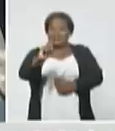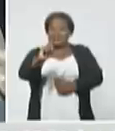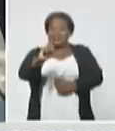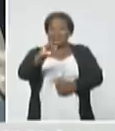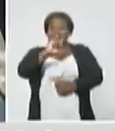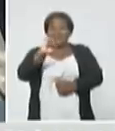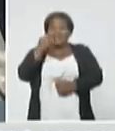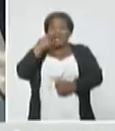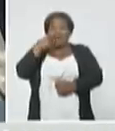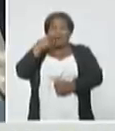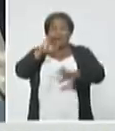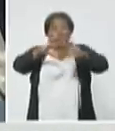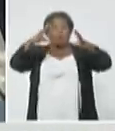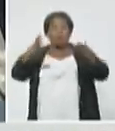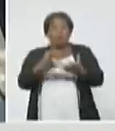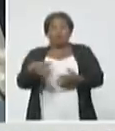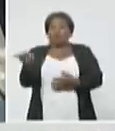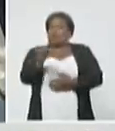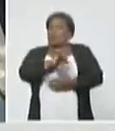el mundo.